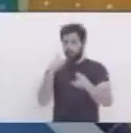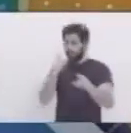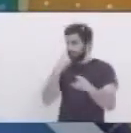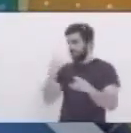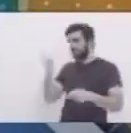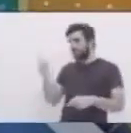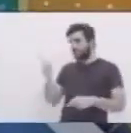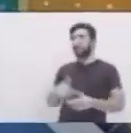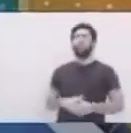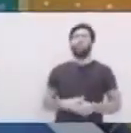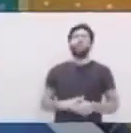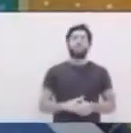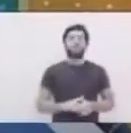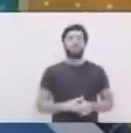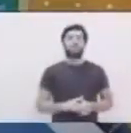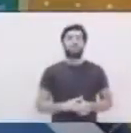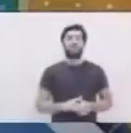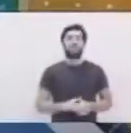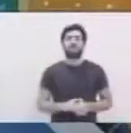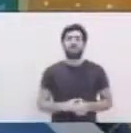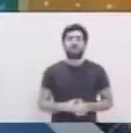Estoy segurísima. Vamos a ver.